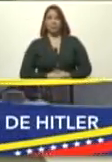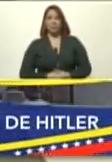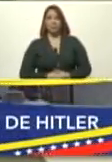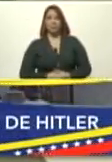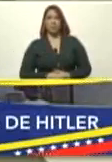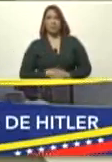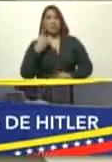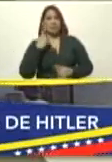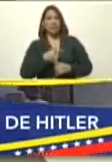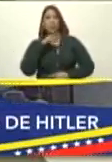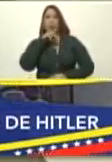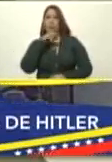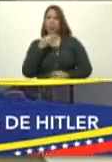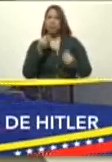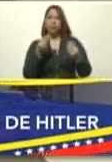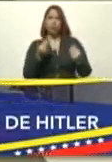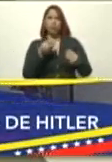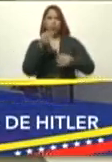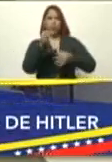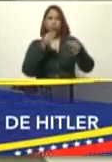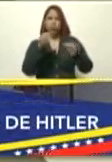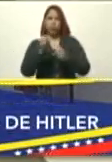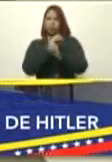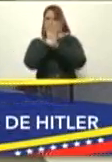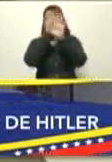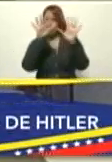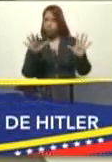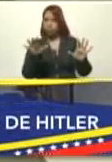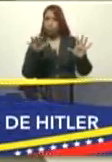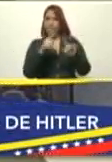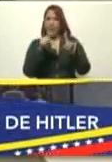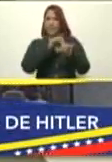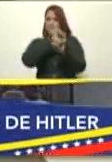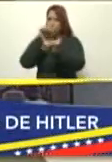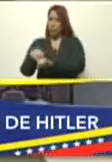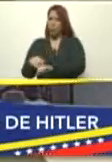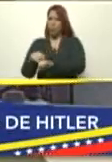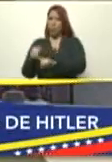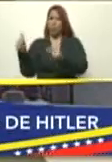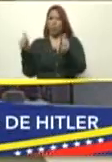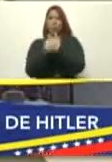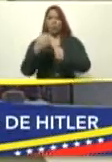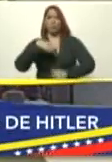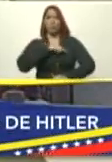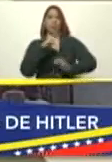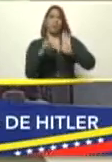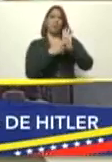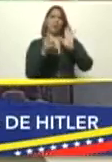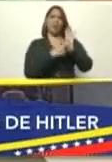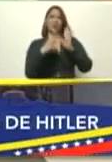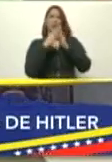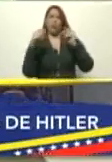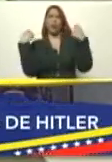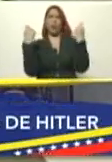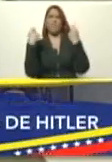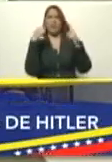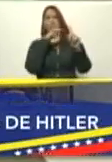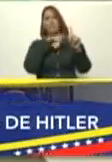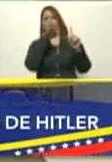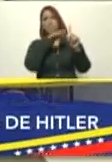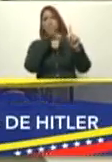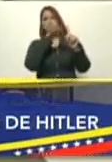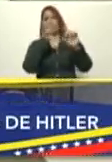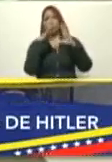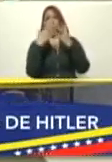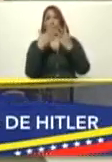Tenemos que hablar mucho, explicar mucho, para derrumbar con nuestra verdad todas las campañas de manipulación mundial